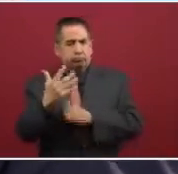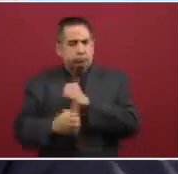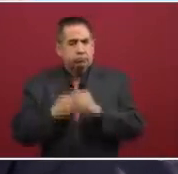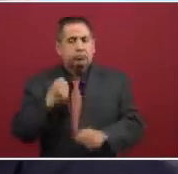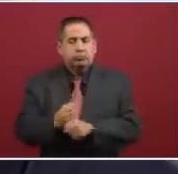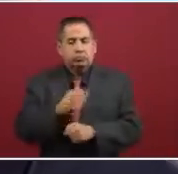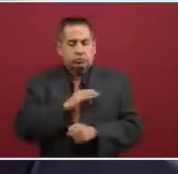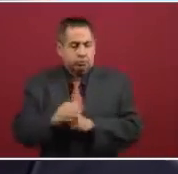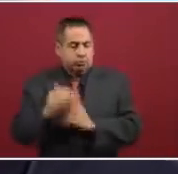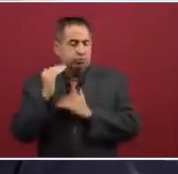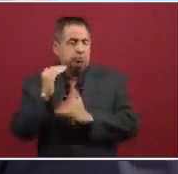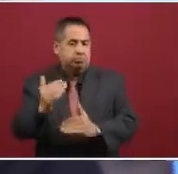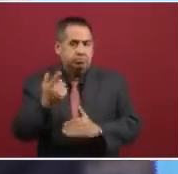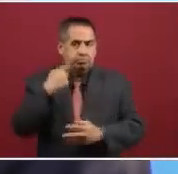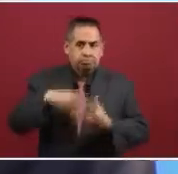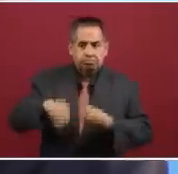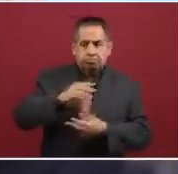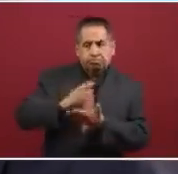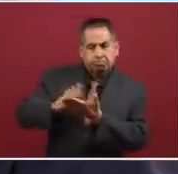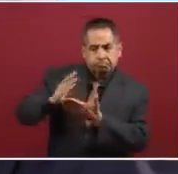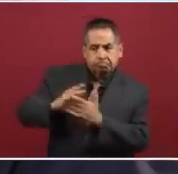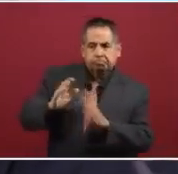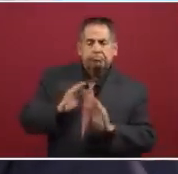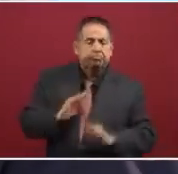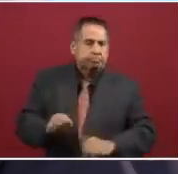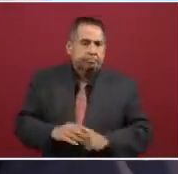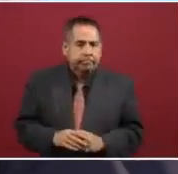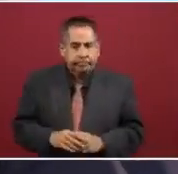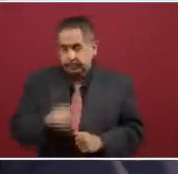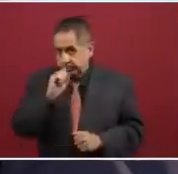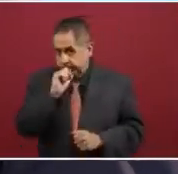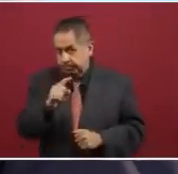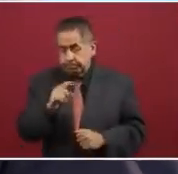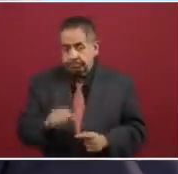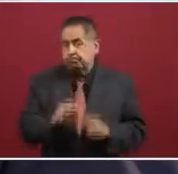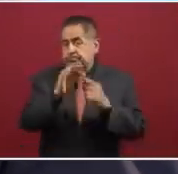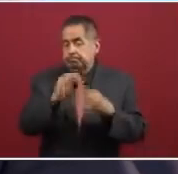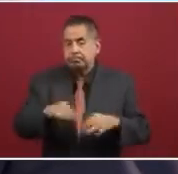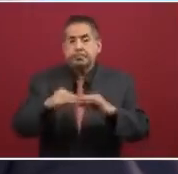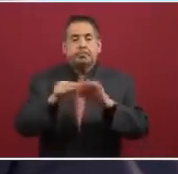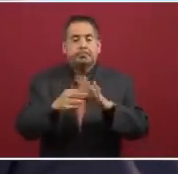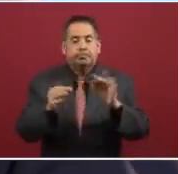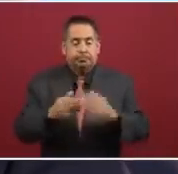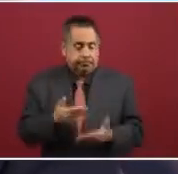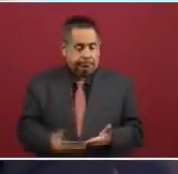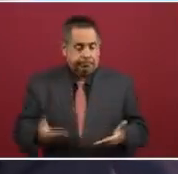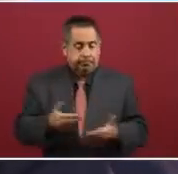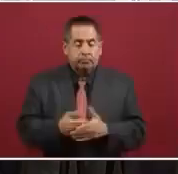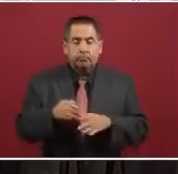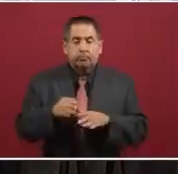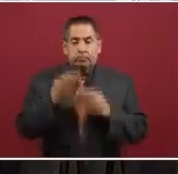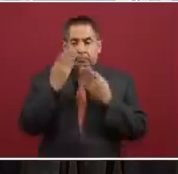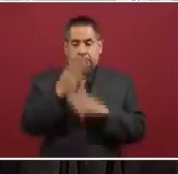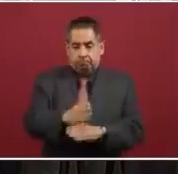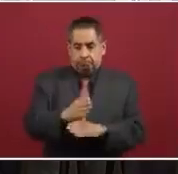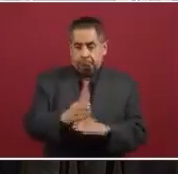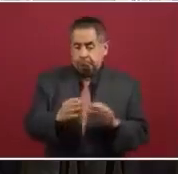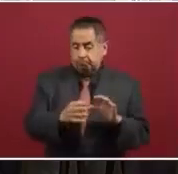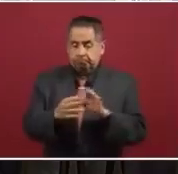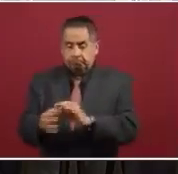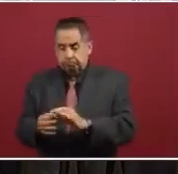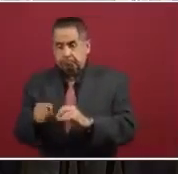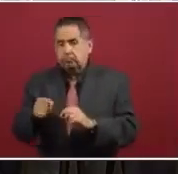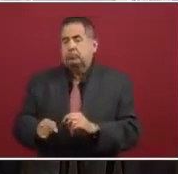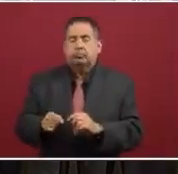3 a 5 años de plazo. Asimismo, quiero destacar que la actual operación bancaria es la